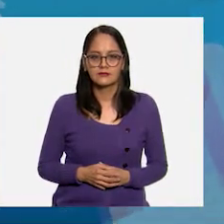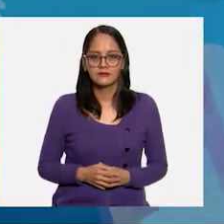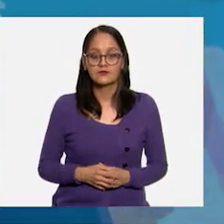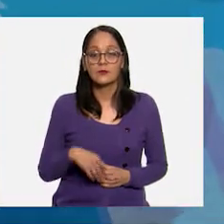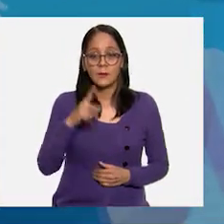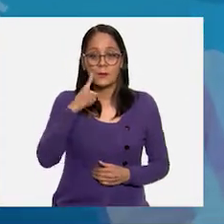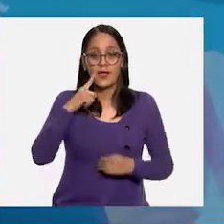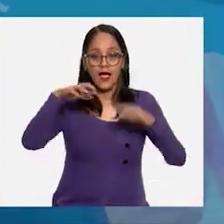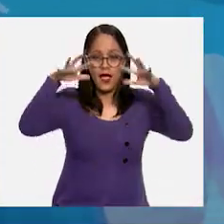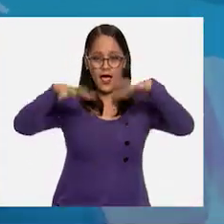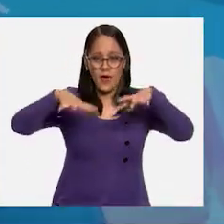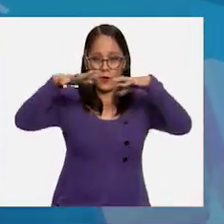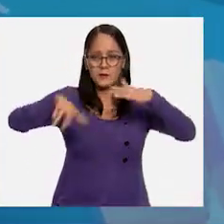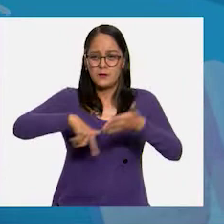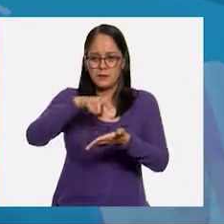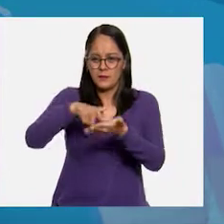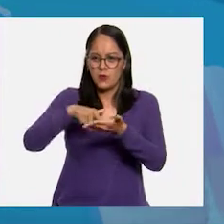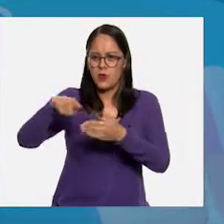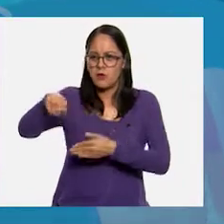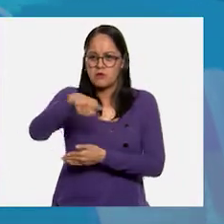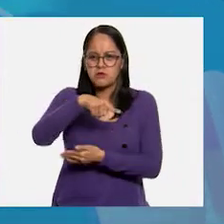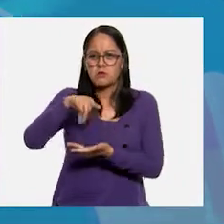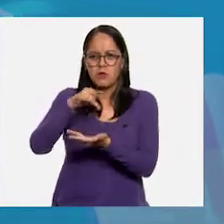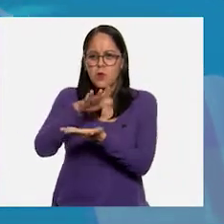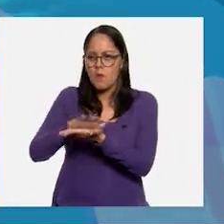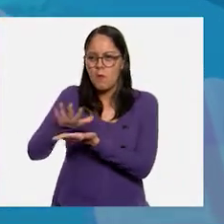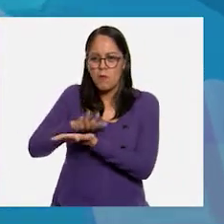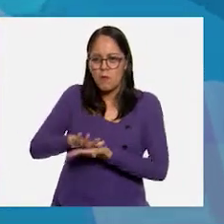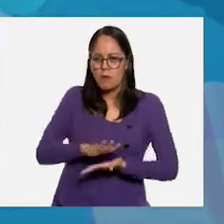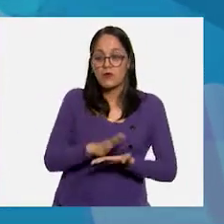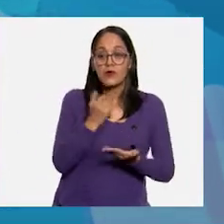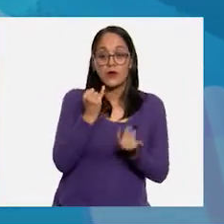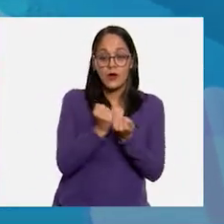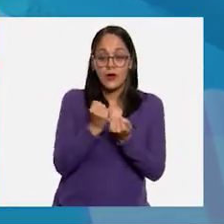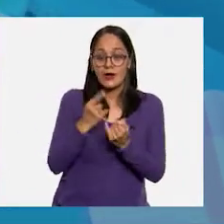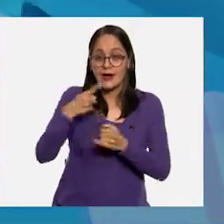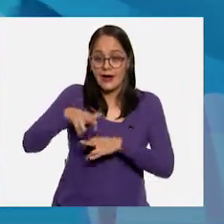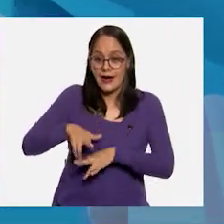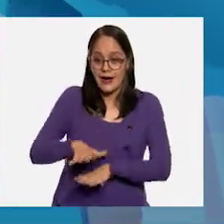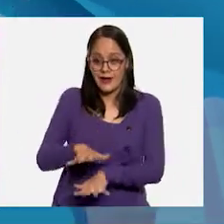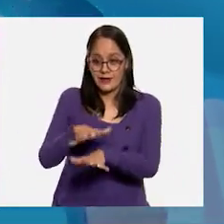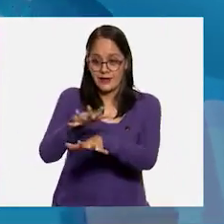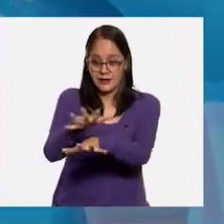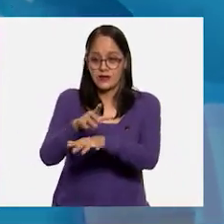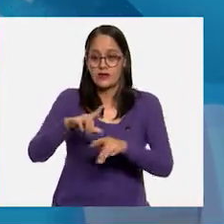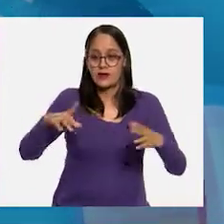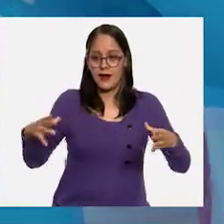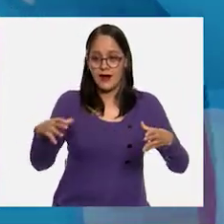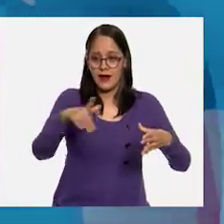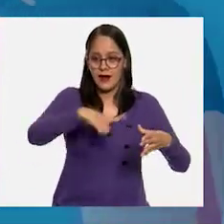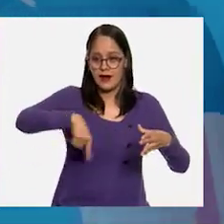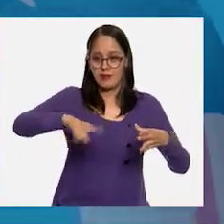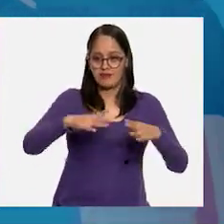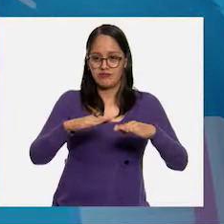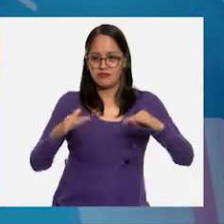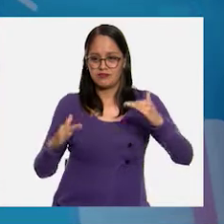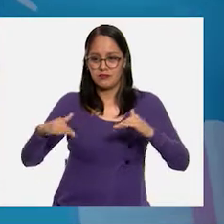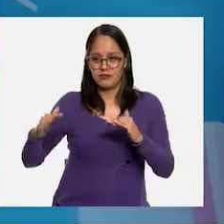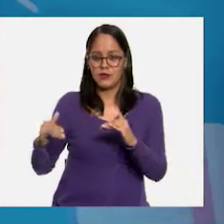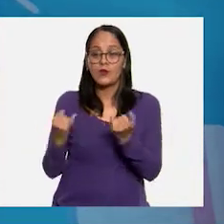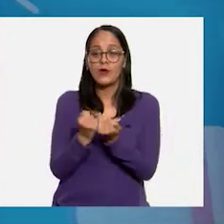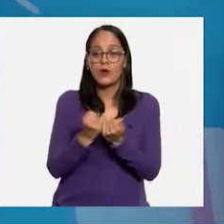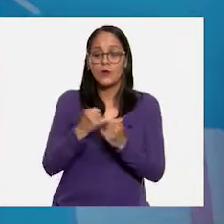Es la invasión de agua en sitios donde usualmente no la hay, debido al incremento de la superficie del agua en ríos, lagos, lagunas o el mar. Se origina por